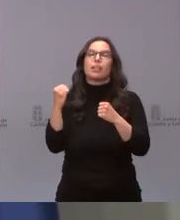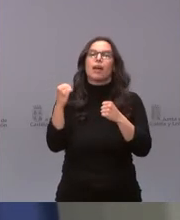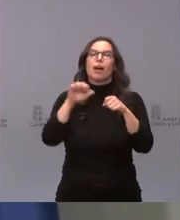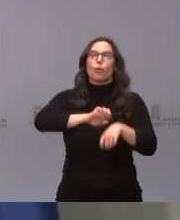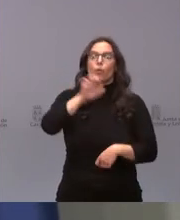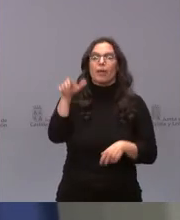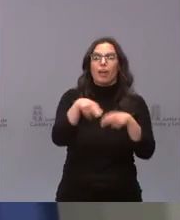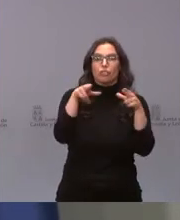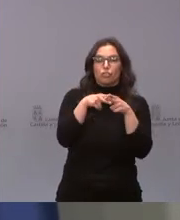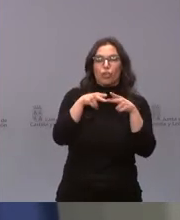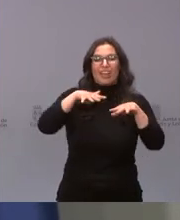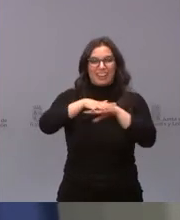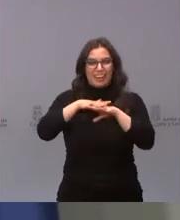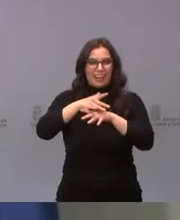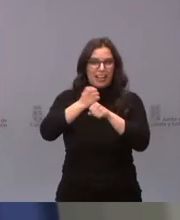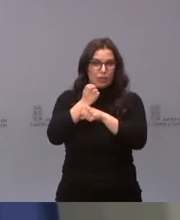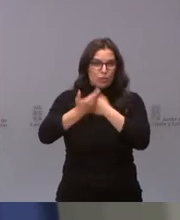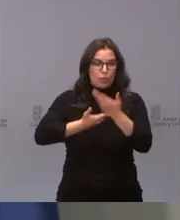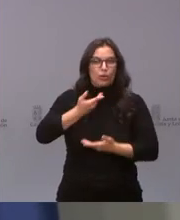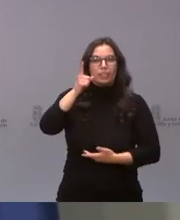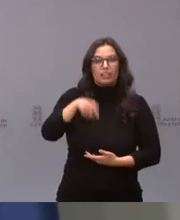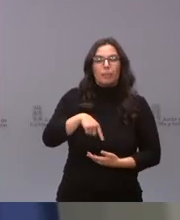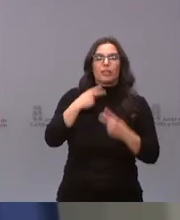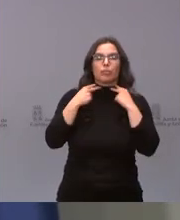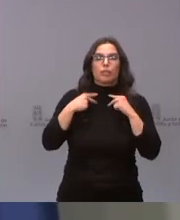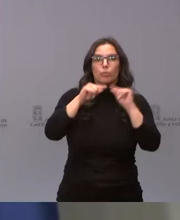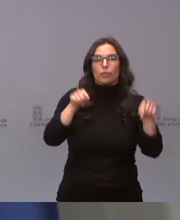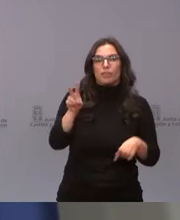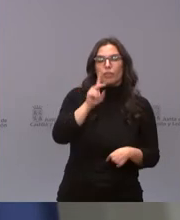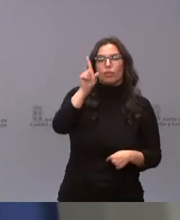a la Diputación Provincial de Valladolid y a la Fundación Personas.